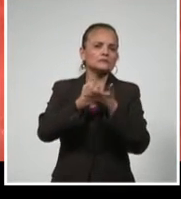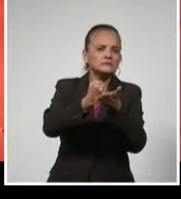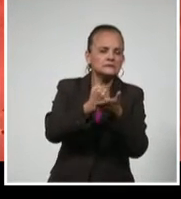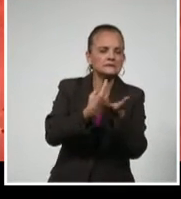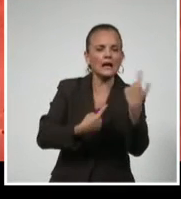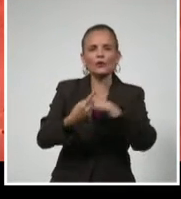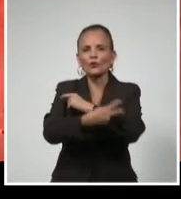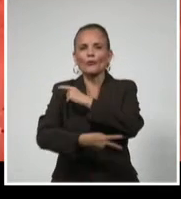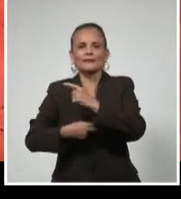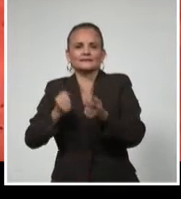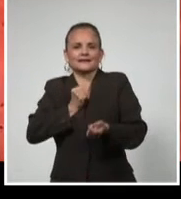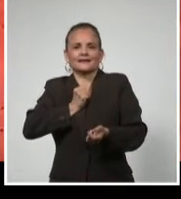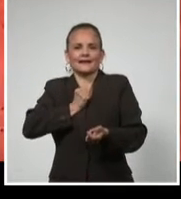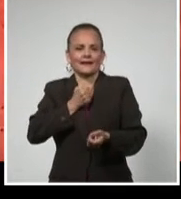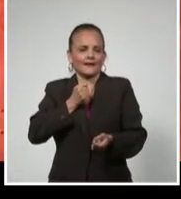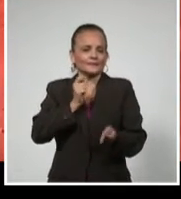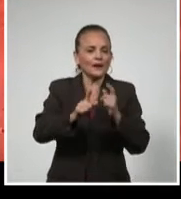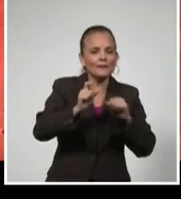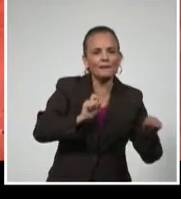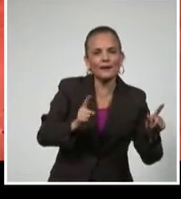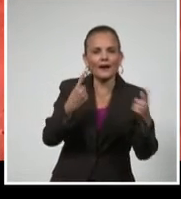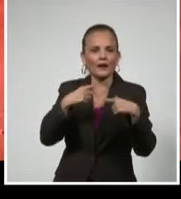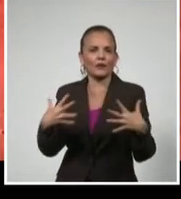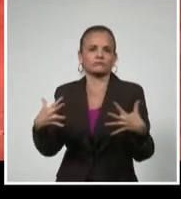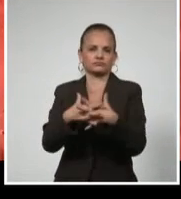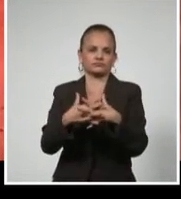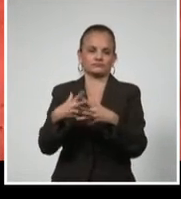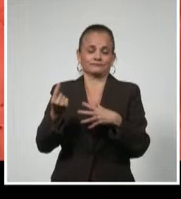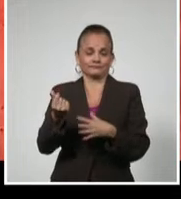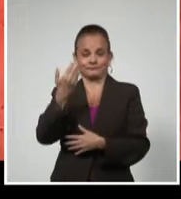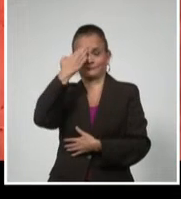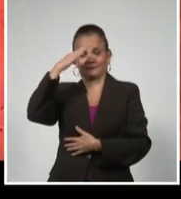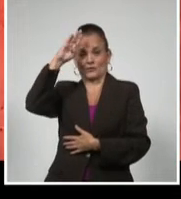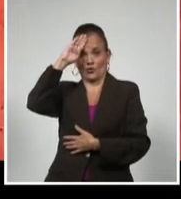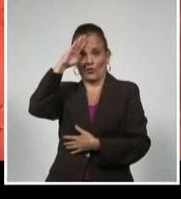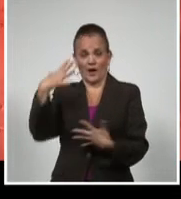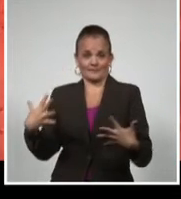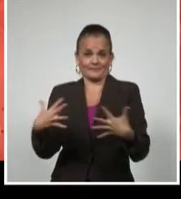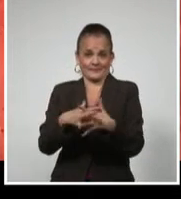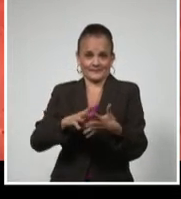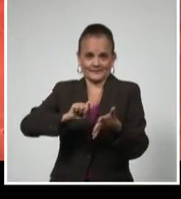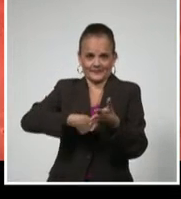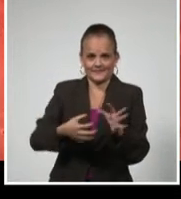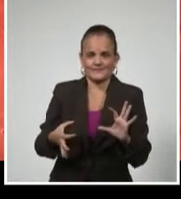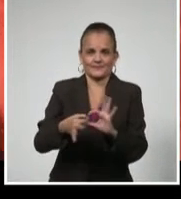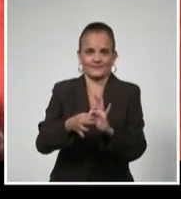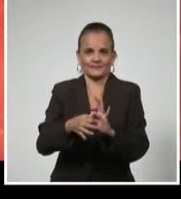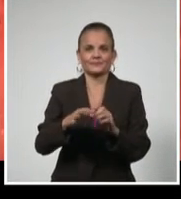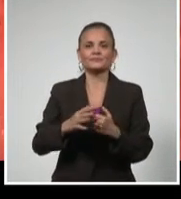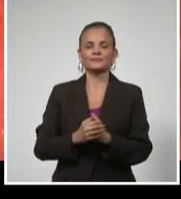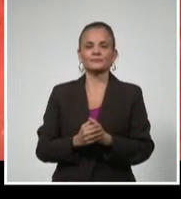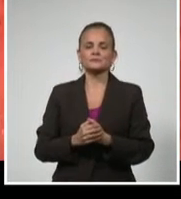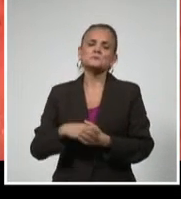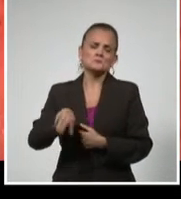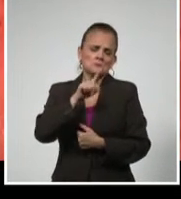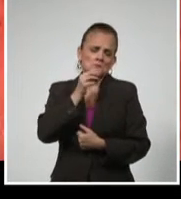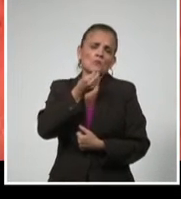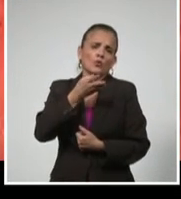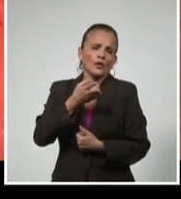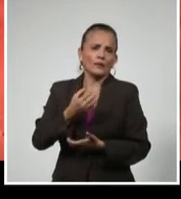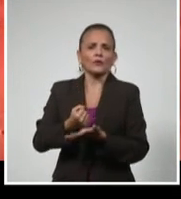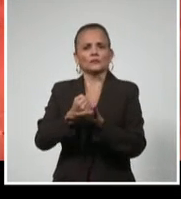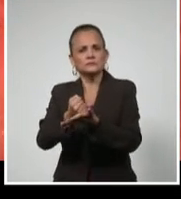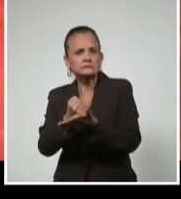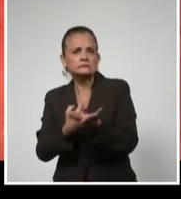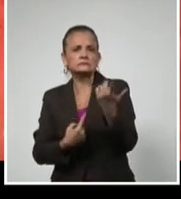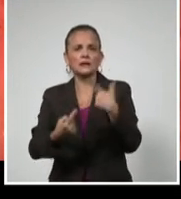de protección se le da. Y todo eso hace que acompañemos de alguna manera en este momento más crítico,